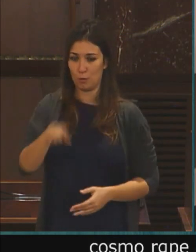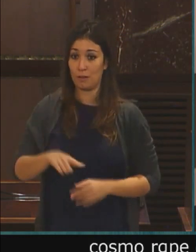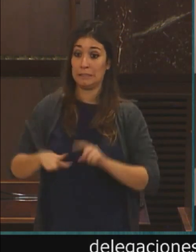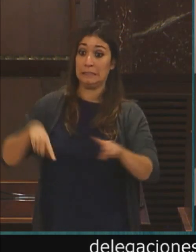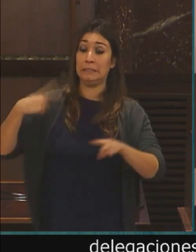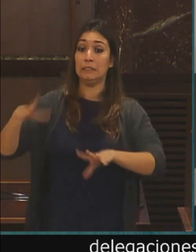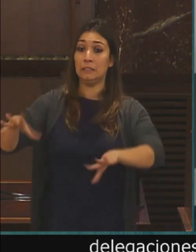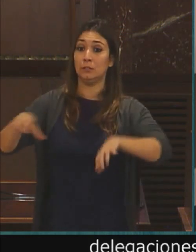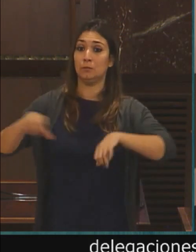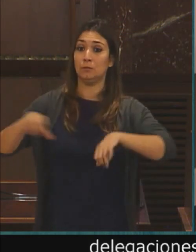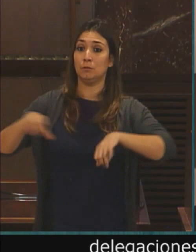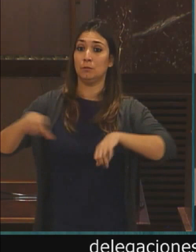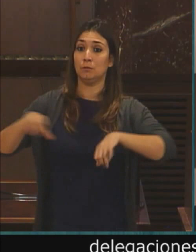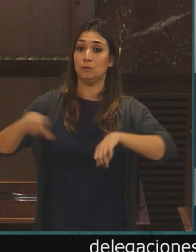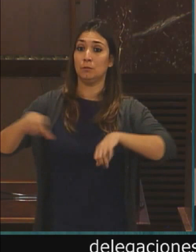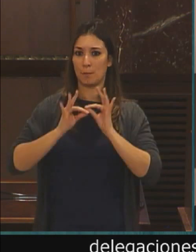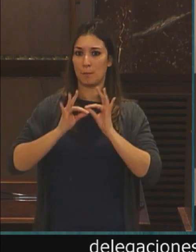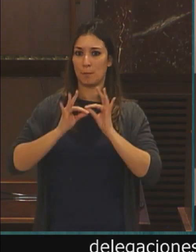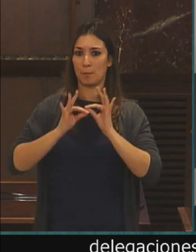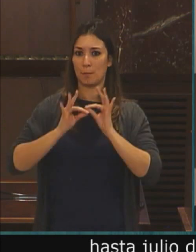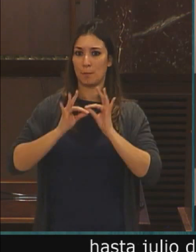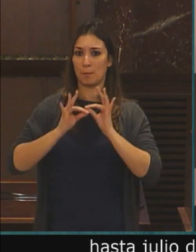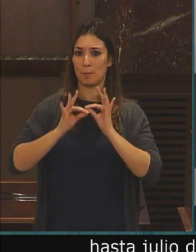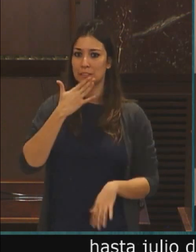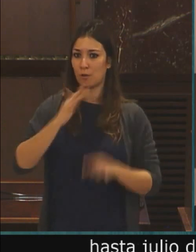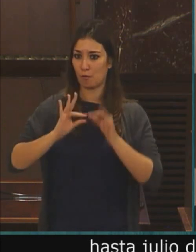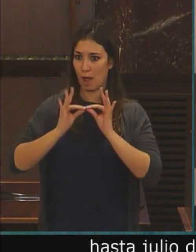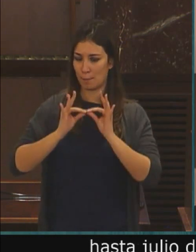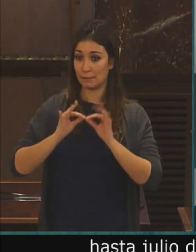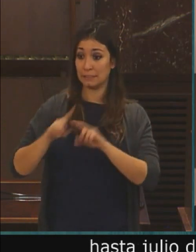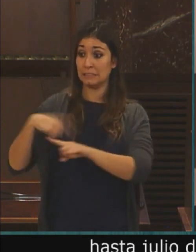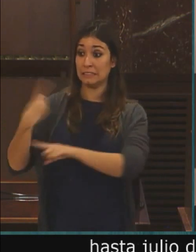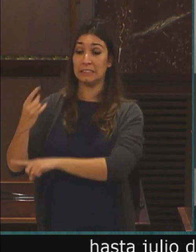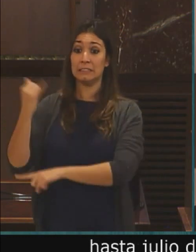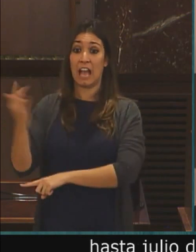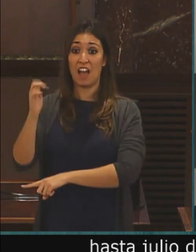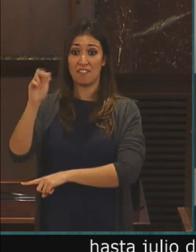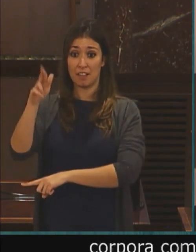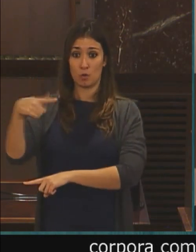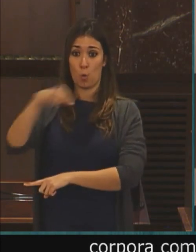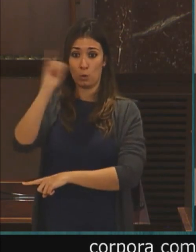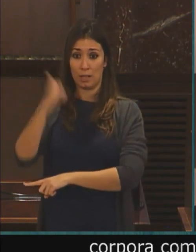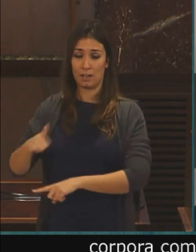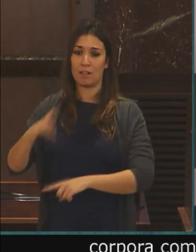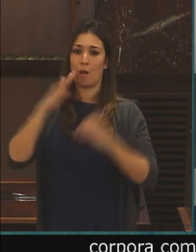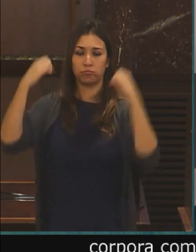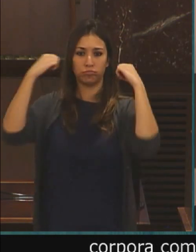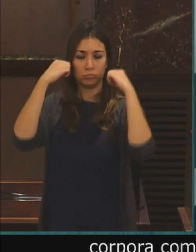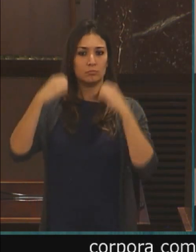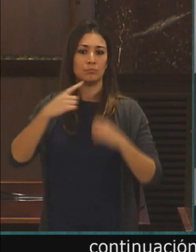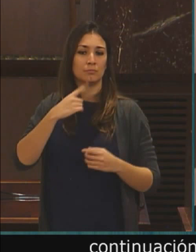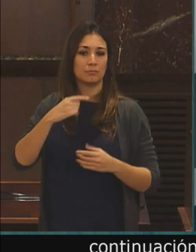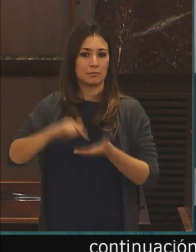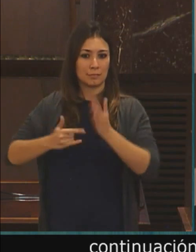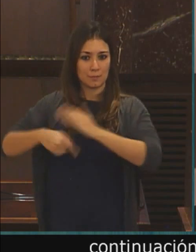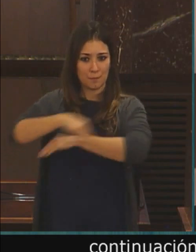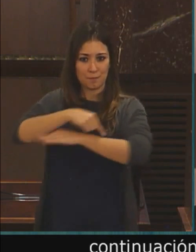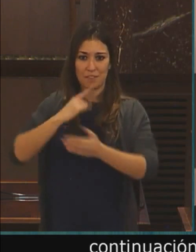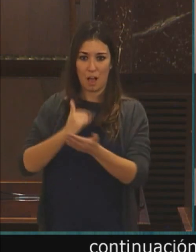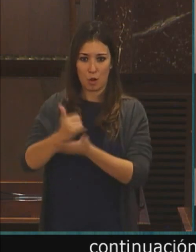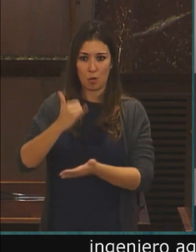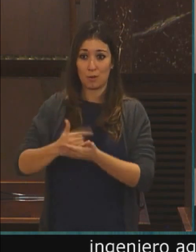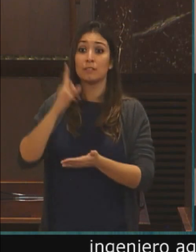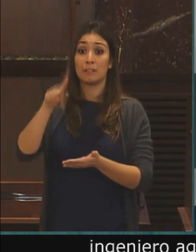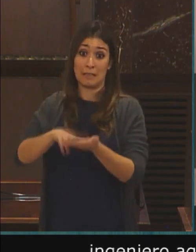se incorpora como gerente en FOAPS. Y, a continuación, intervendrá Javier Gutiérrez, que es ingeniero agrónomo, intérprete de lengua de signos,